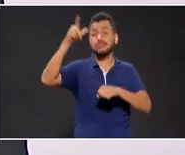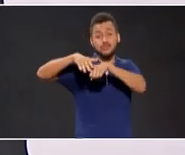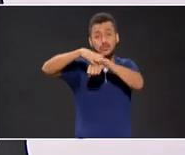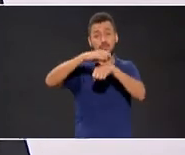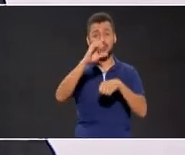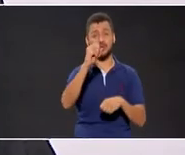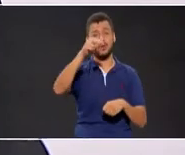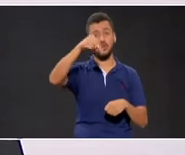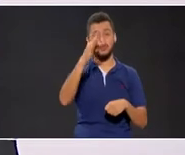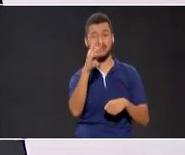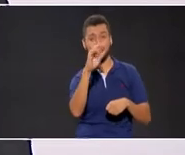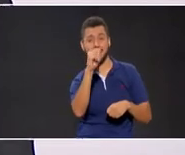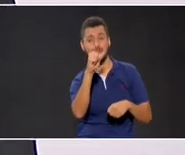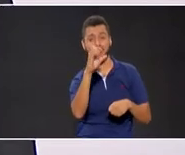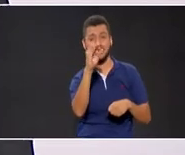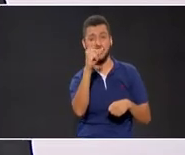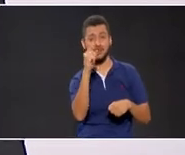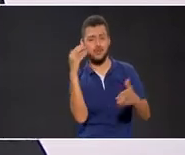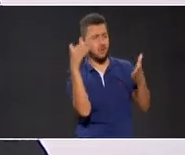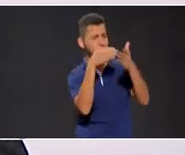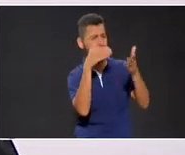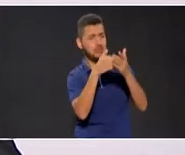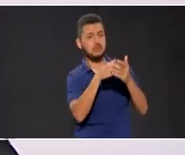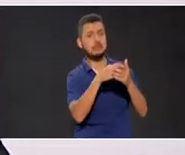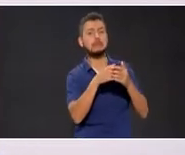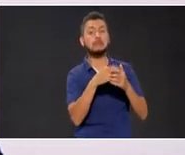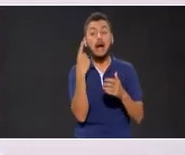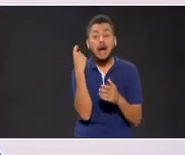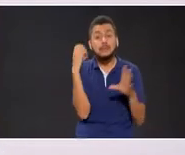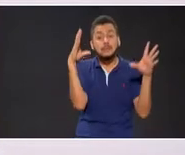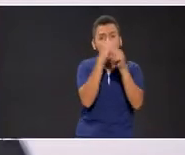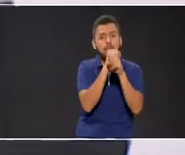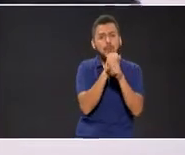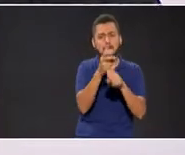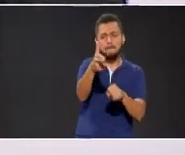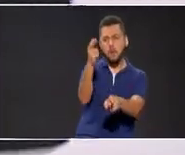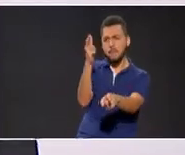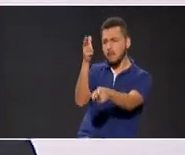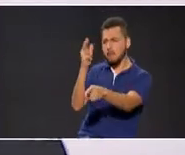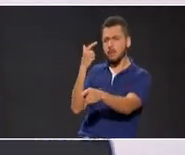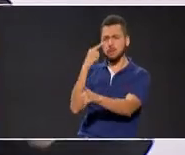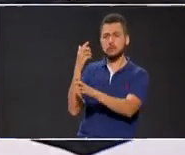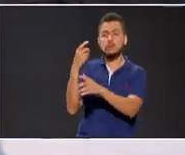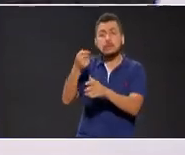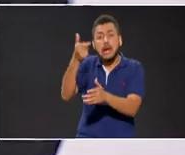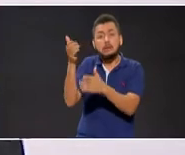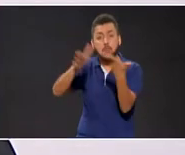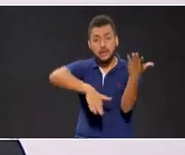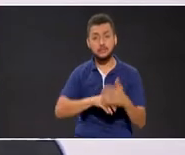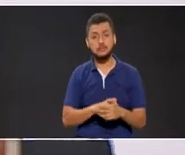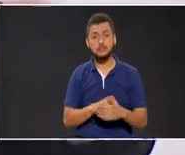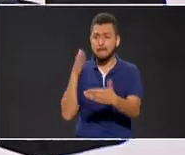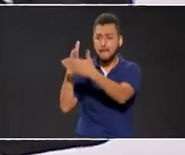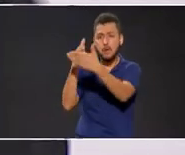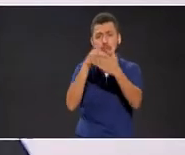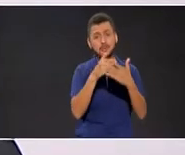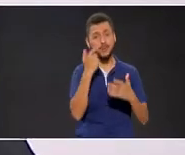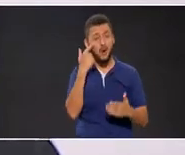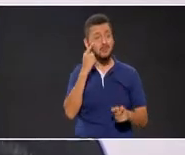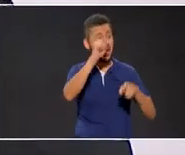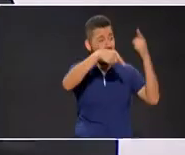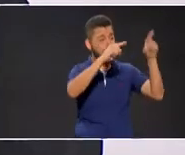gobernador el único diputado de oposición ya suficientemente difícil la tenemos luchando contra las grandes maquinarias contra el clientelismo contra la